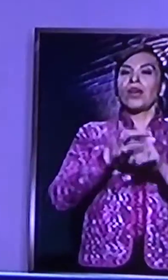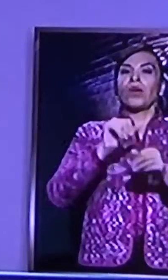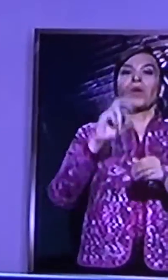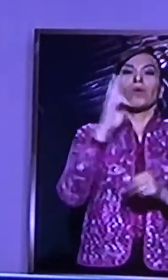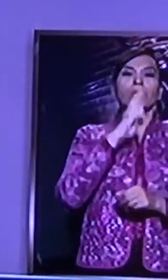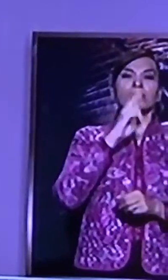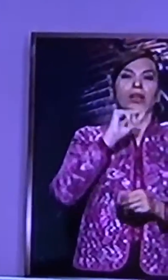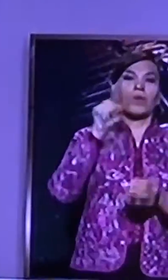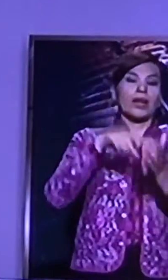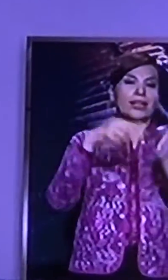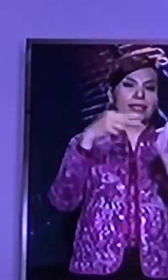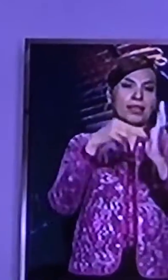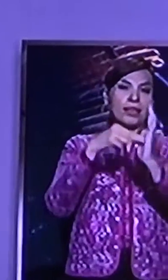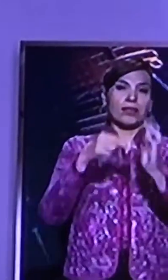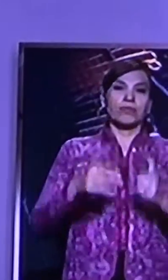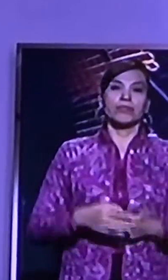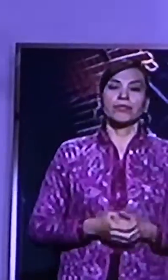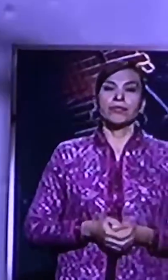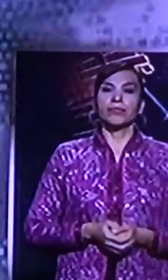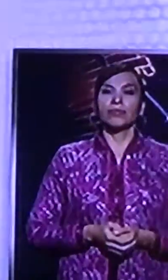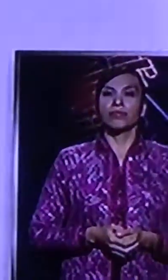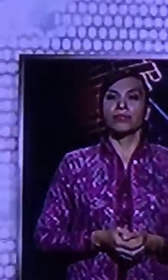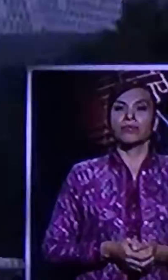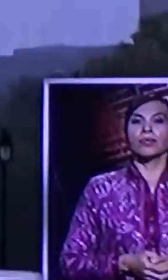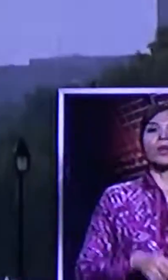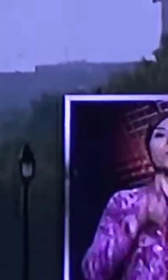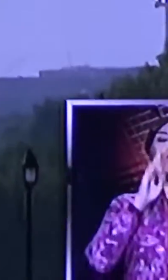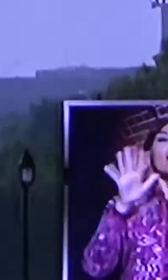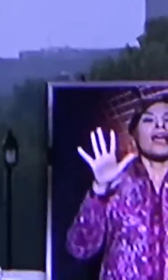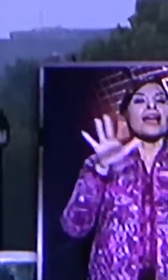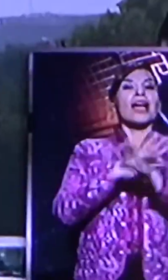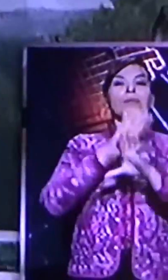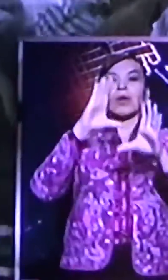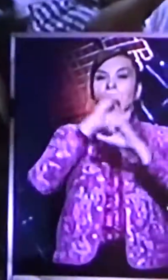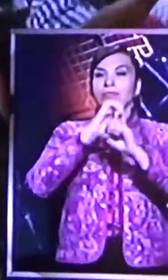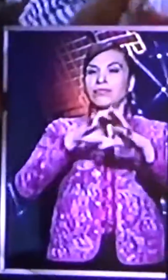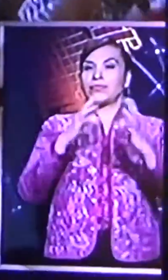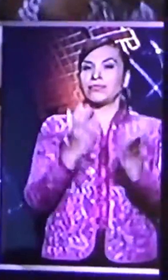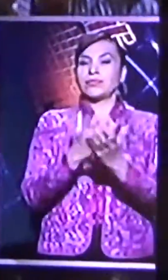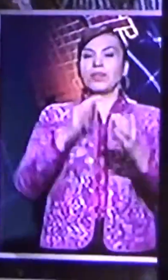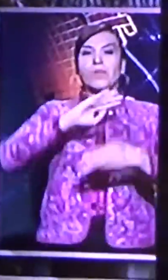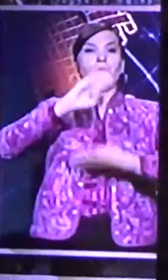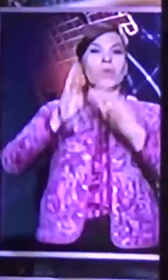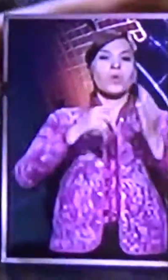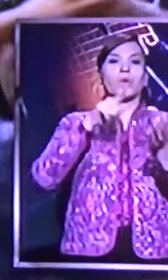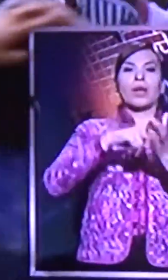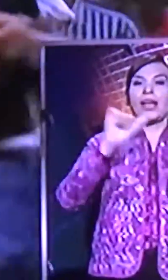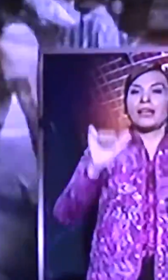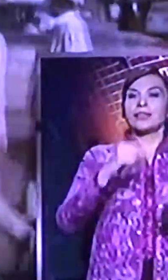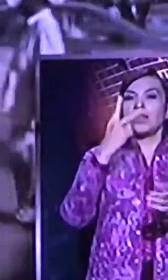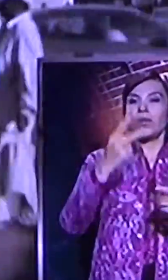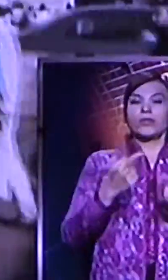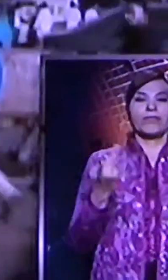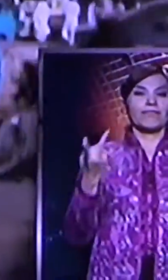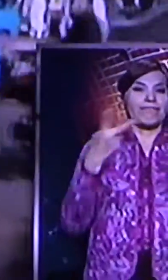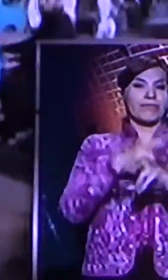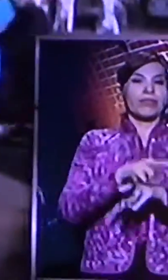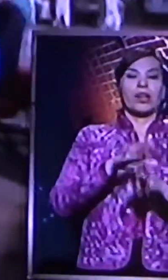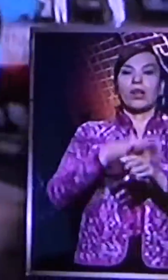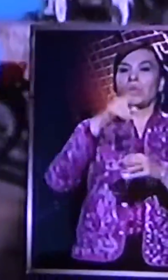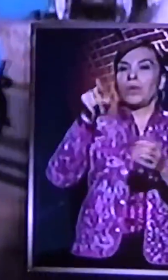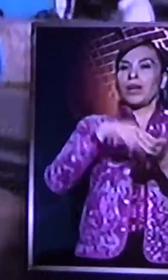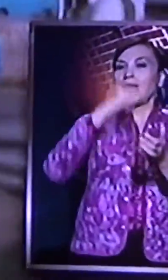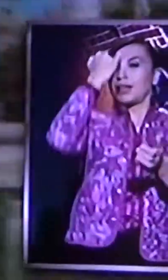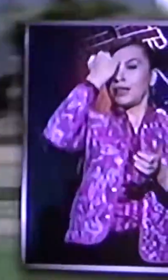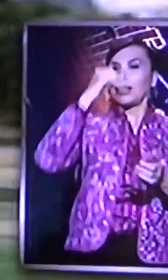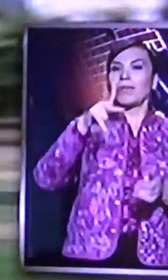Rusia allá en Siria. Y vea usted, el cambio climático pega fuerte en el mundo. En Asia, dos contrastes. Mientras en la